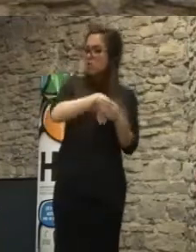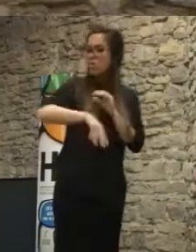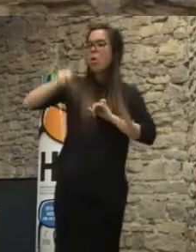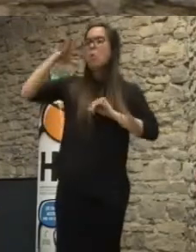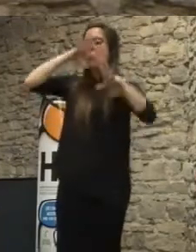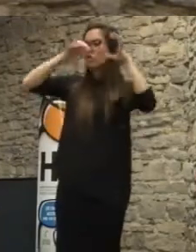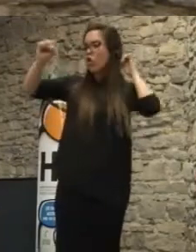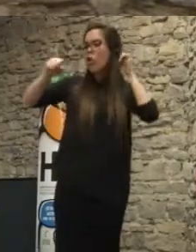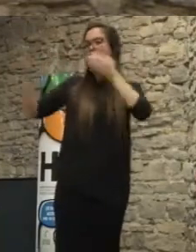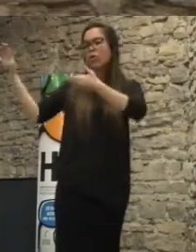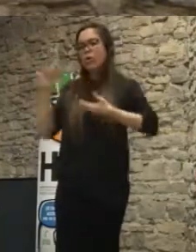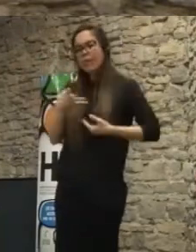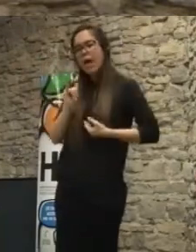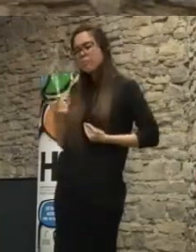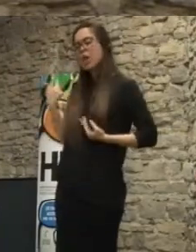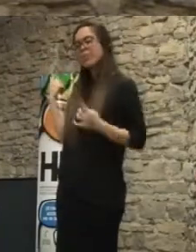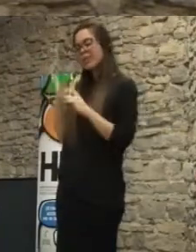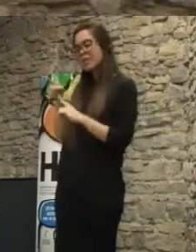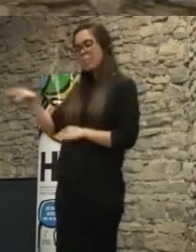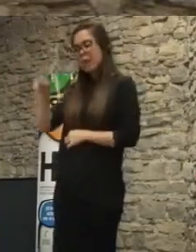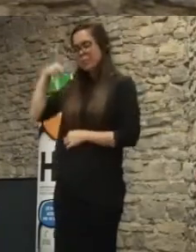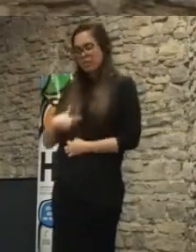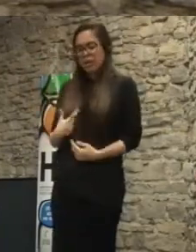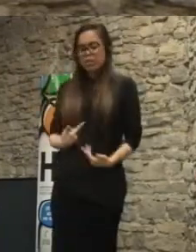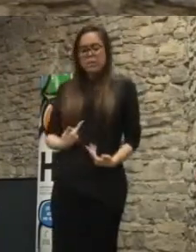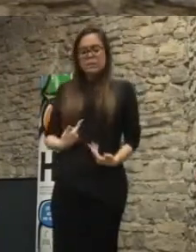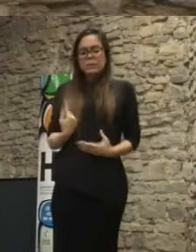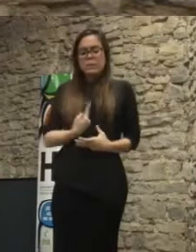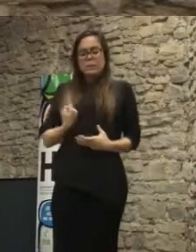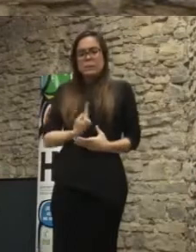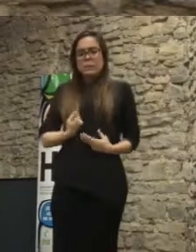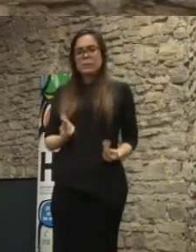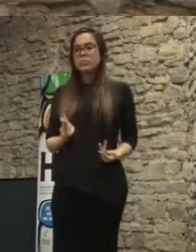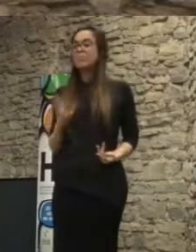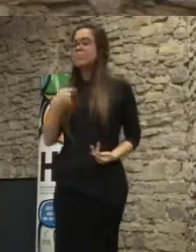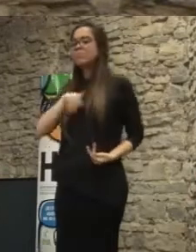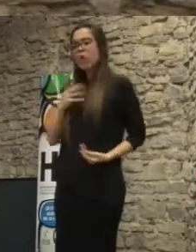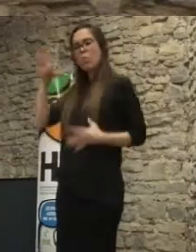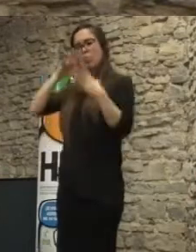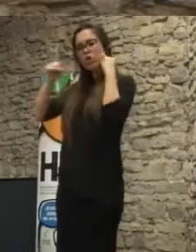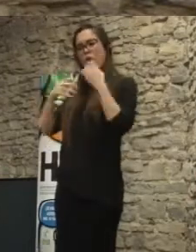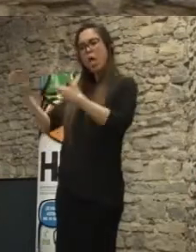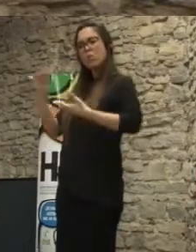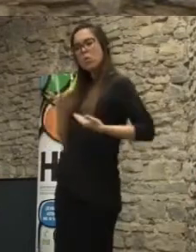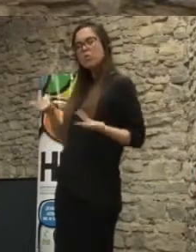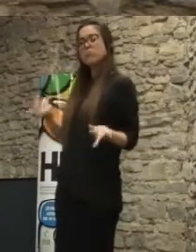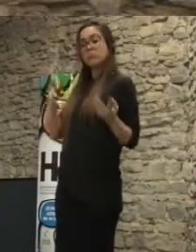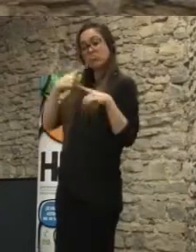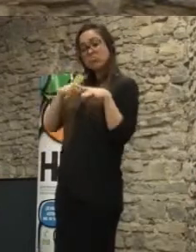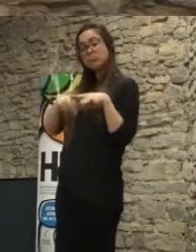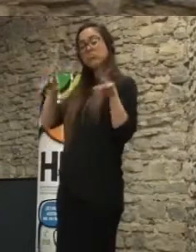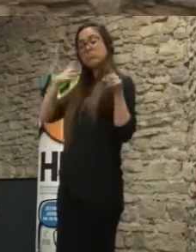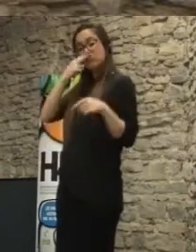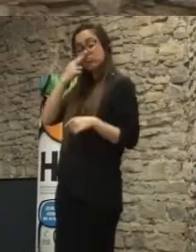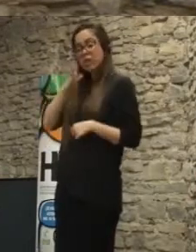o estrategias de relación. Muchas veces, bueno, cada vez más estamos en una sociedad, ni desde el punto de vista asociativo ni desde el punto de